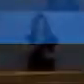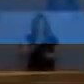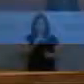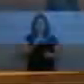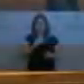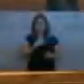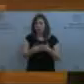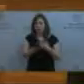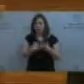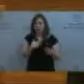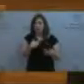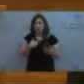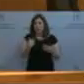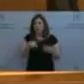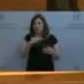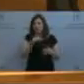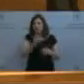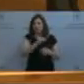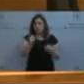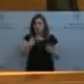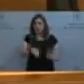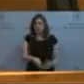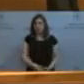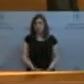Sí, la doy también por formulada. Gracias.